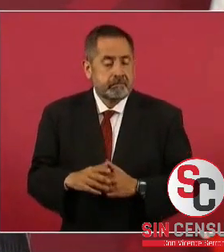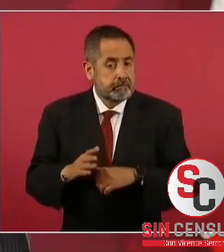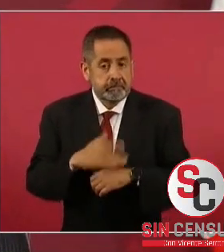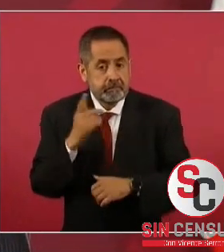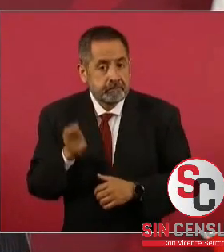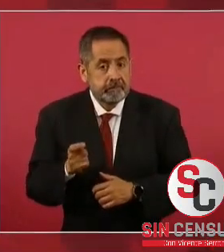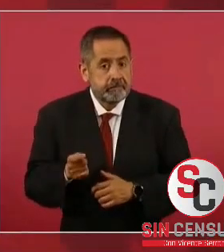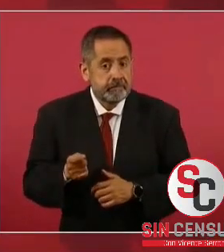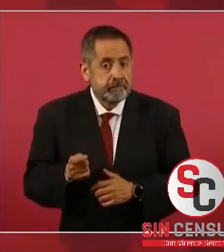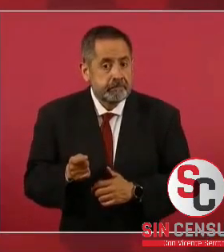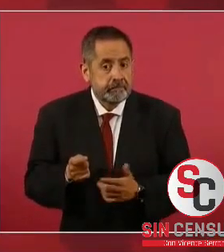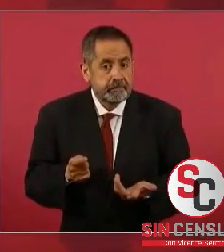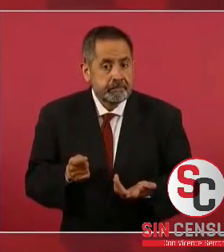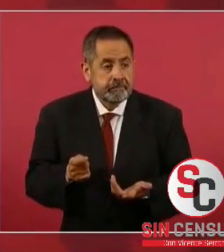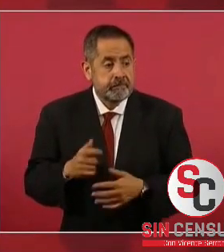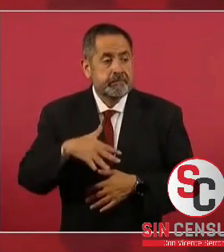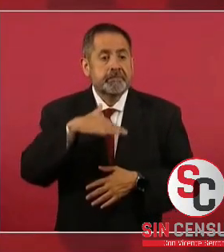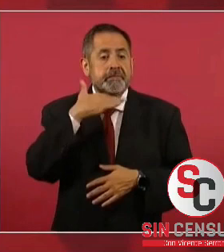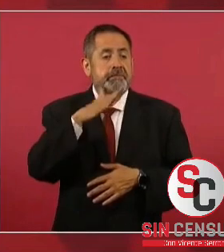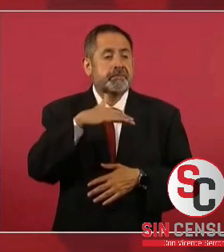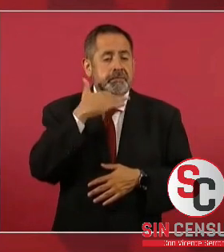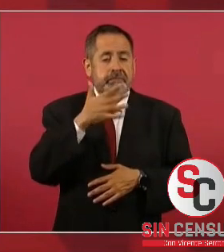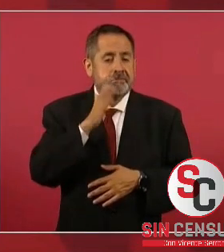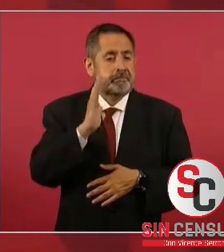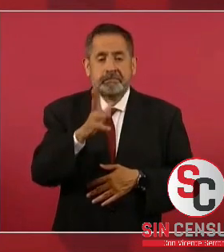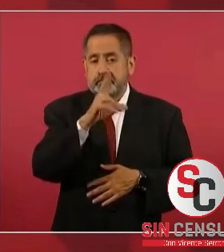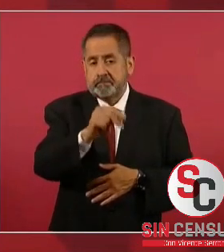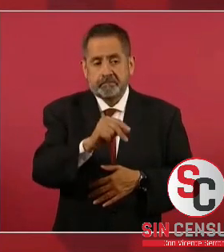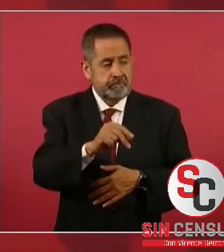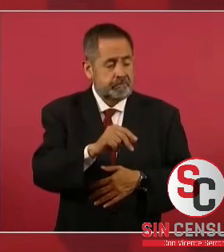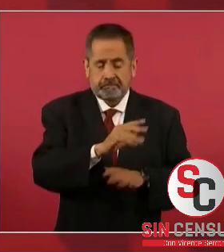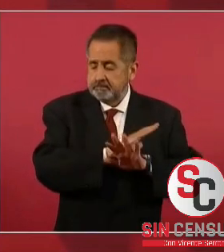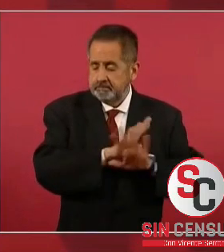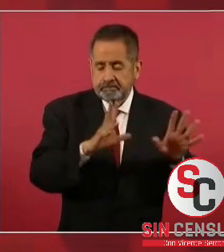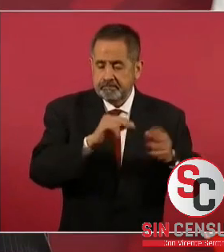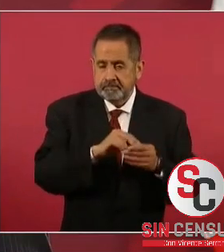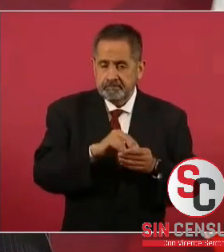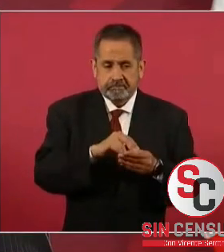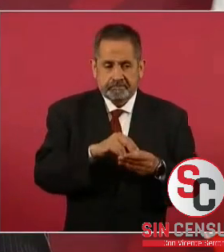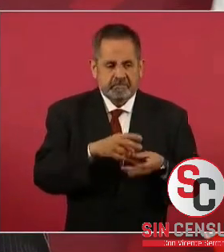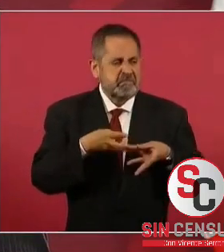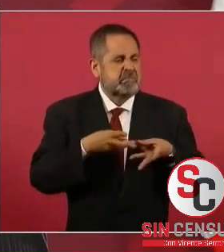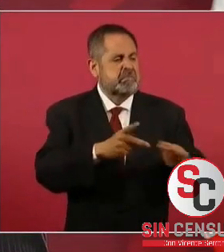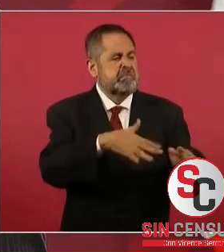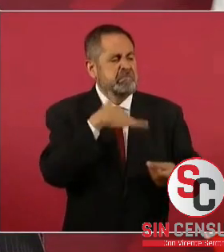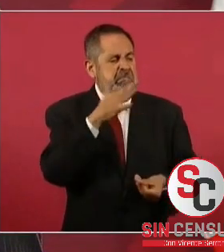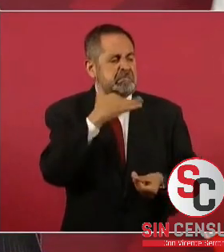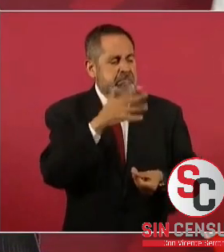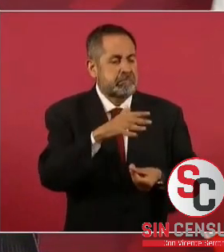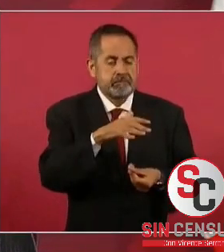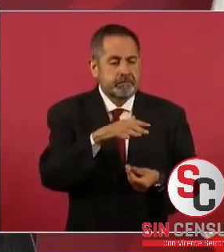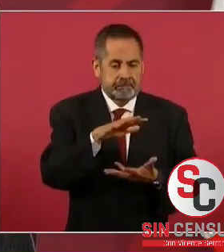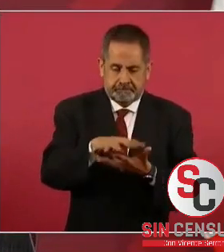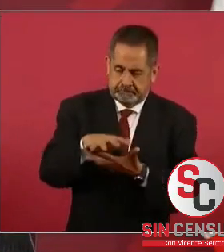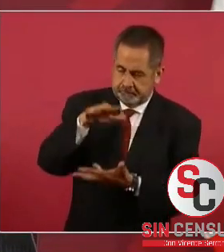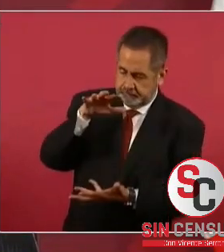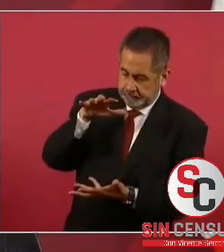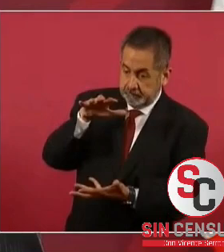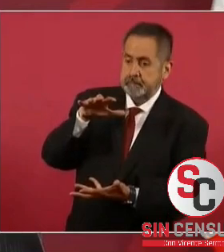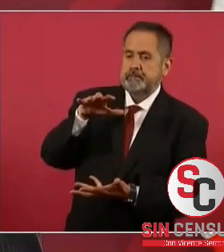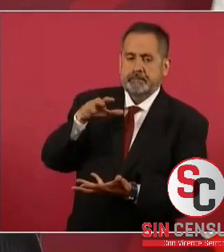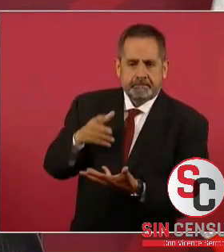porque ya no se permite la corrupción. Es que era un gran